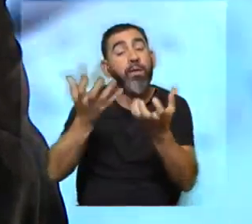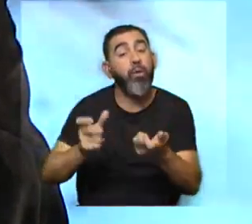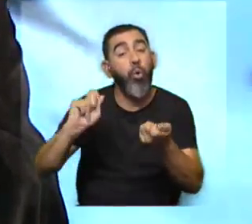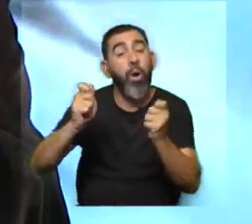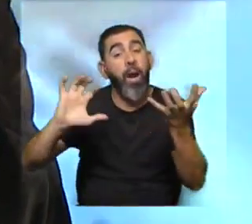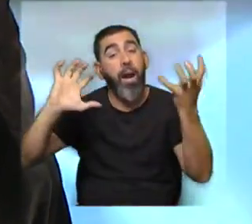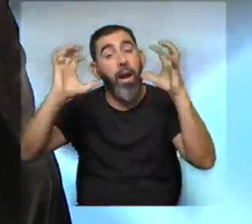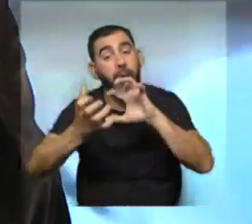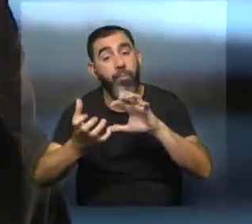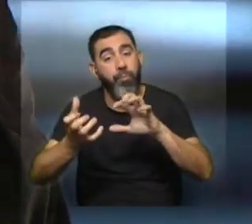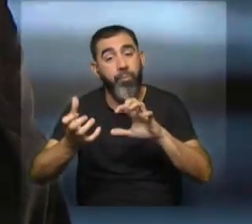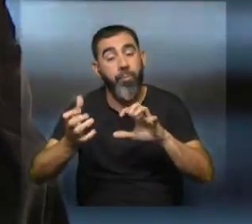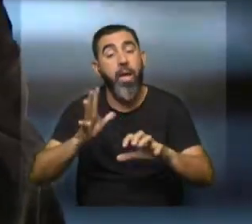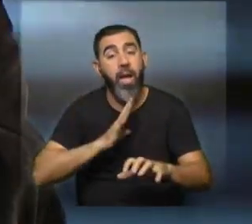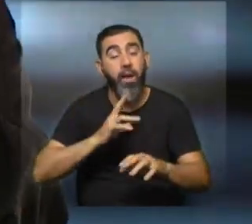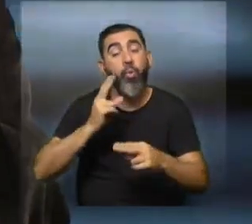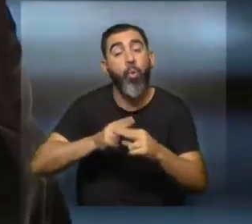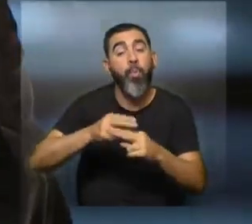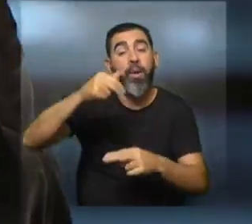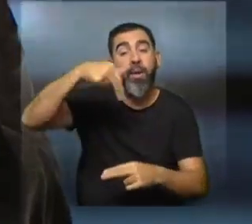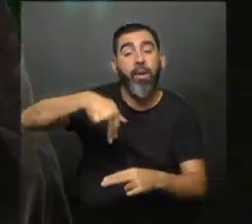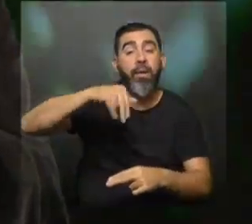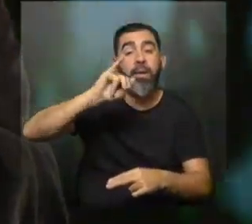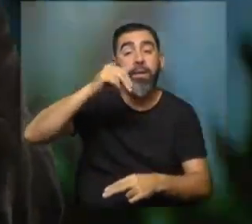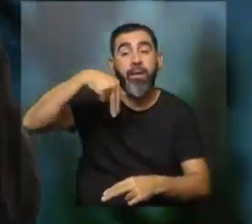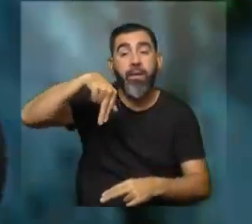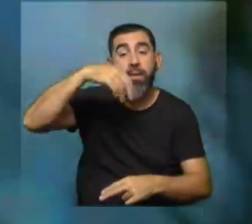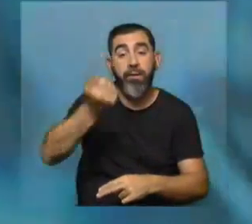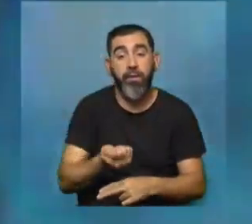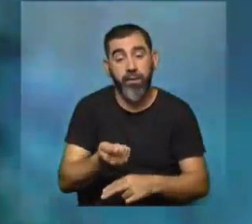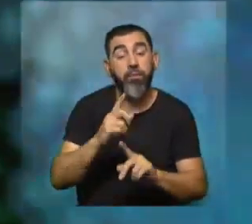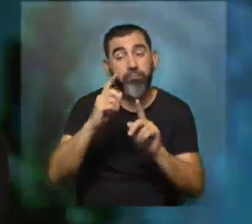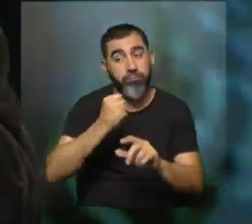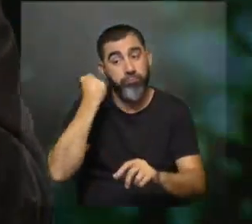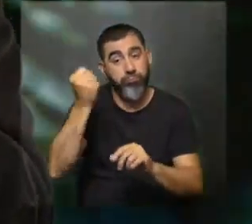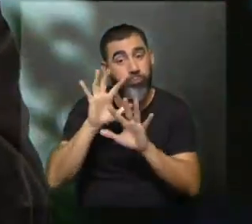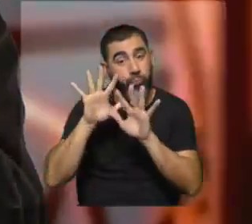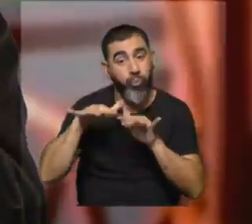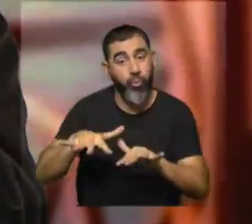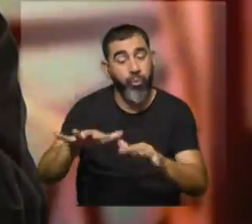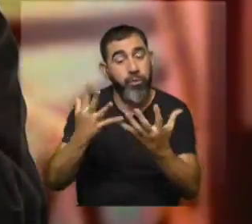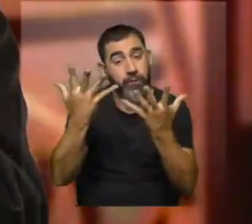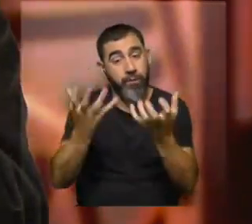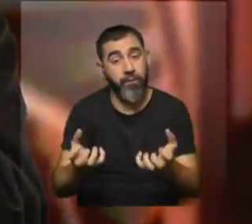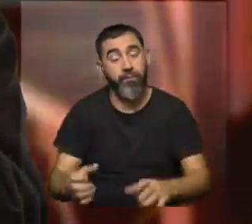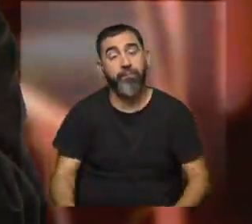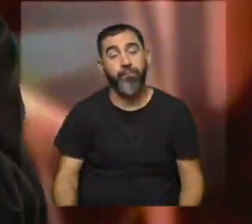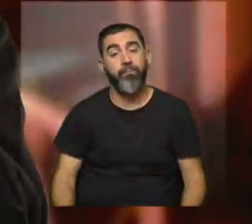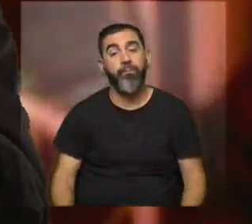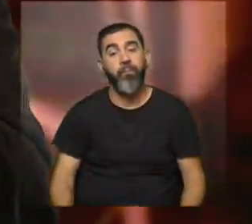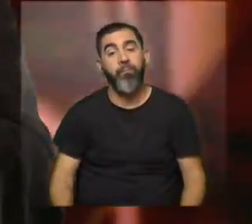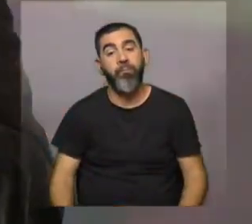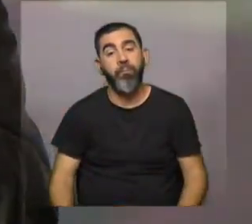climático. Hay una niña. Hay un evento de la Niña en el Pacífico que tuvo una influencia muy grande sobre la sequía, pero